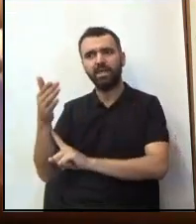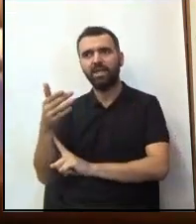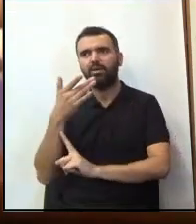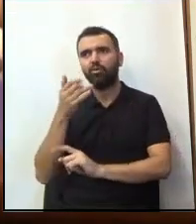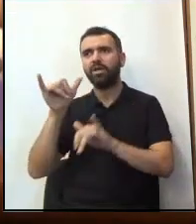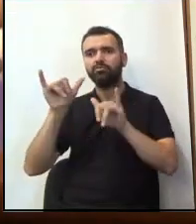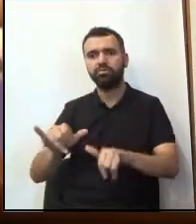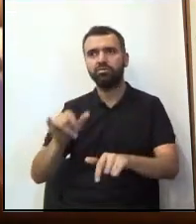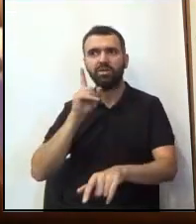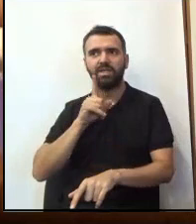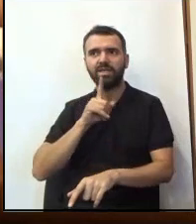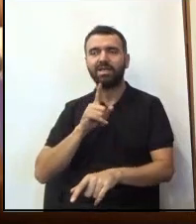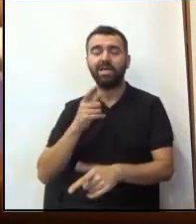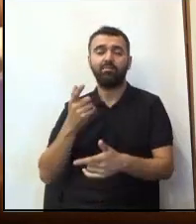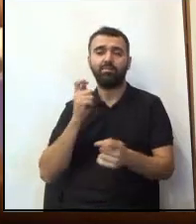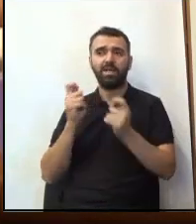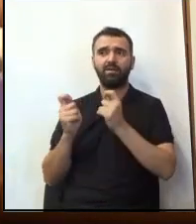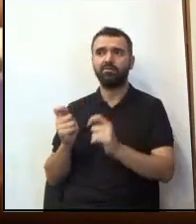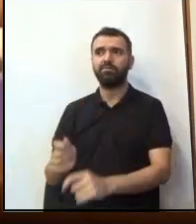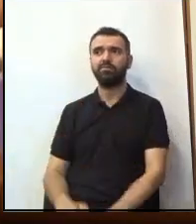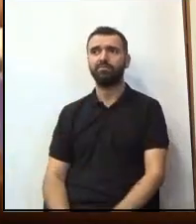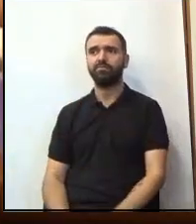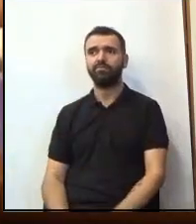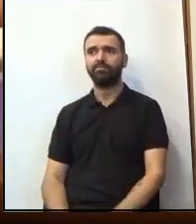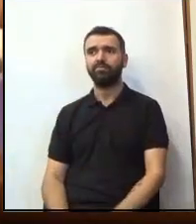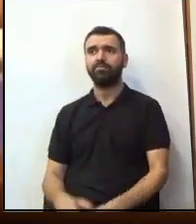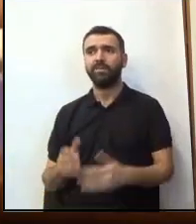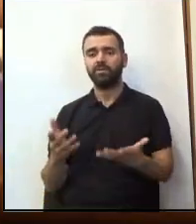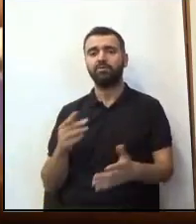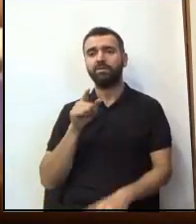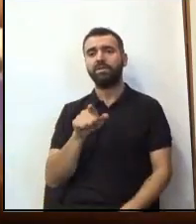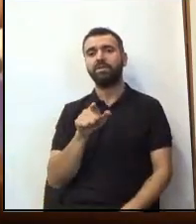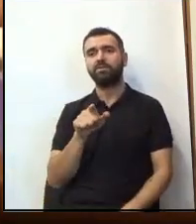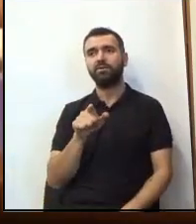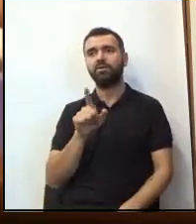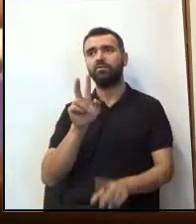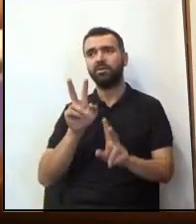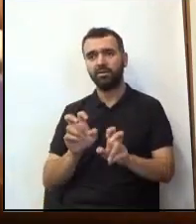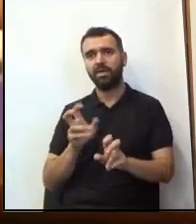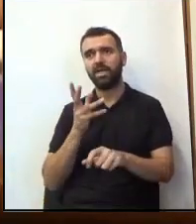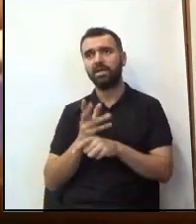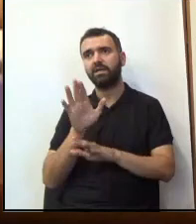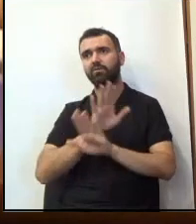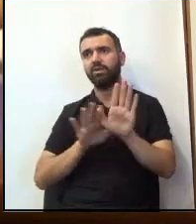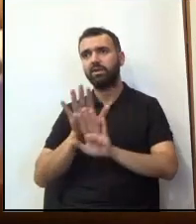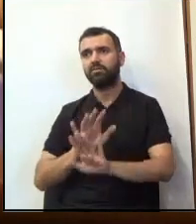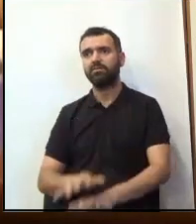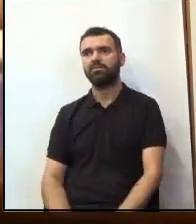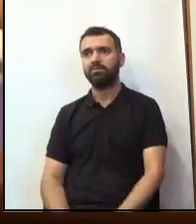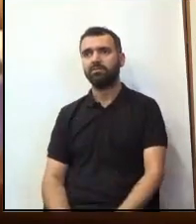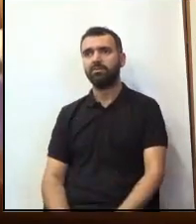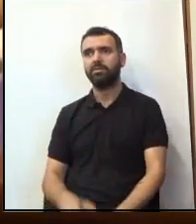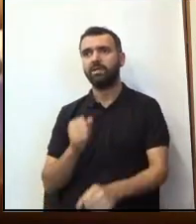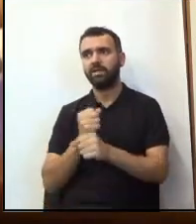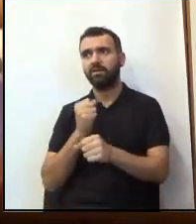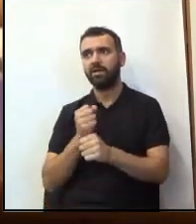instalar mentiras es muy peligroso. Entonces, eso es algo que hay que cuidar y trabajar